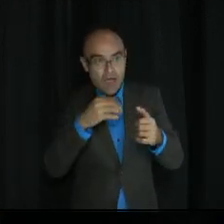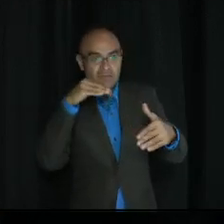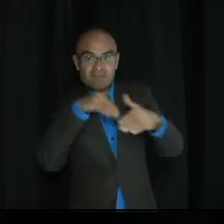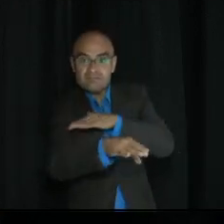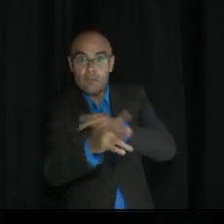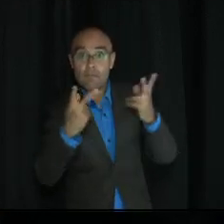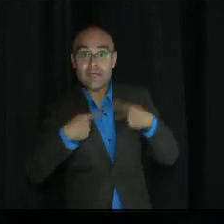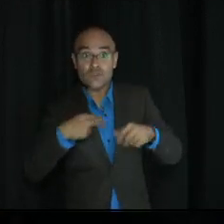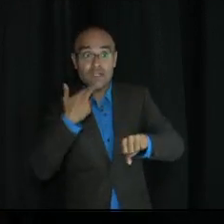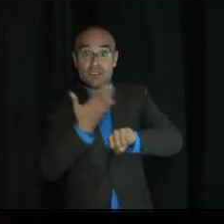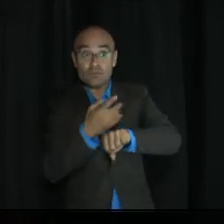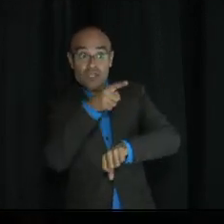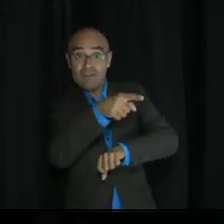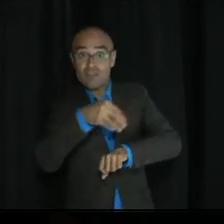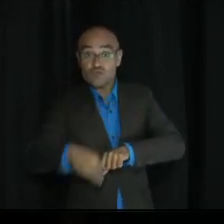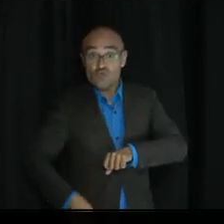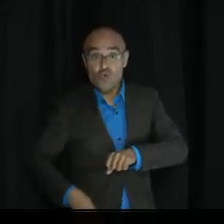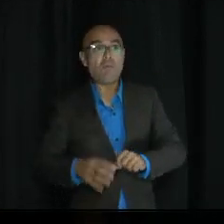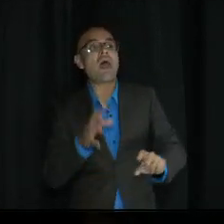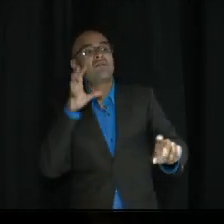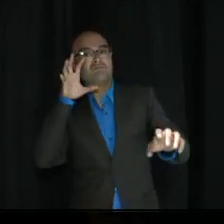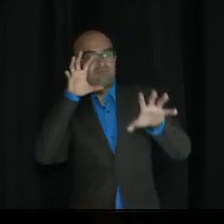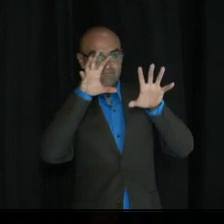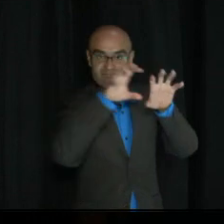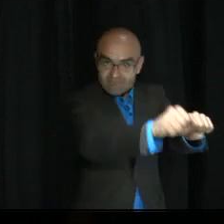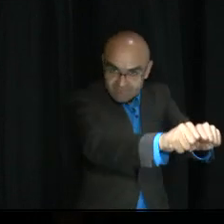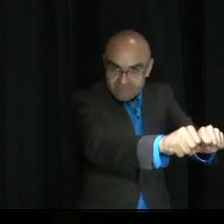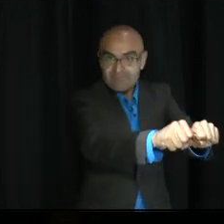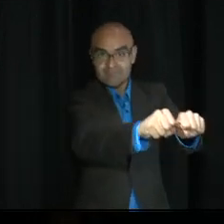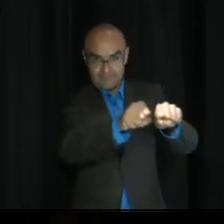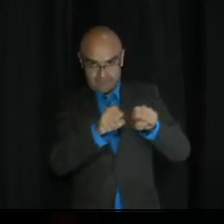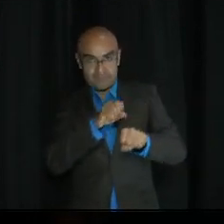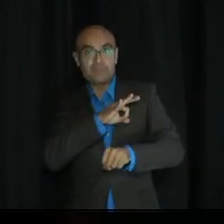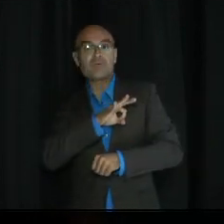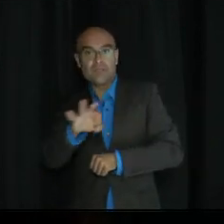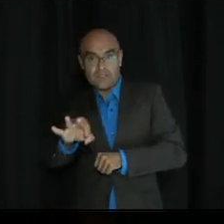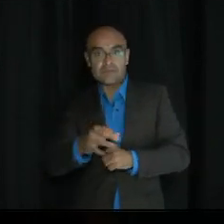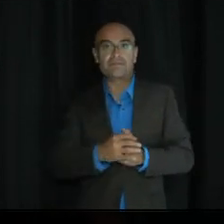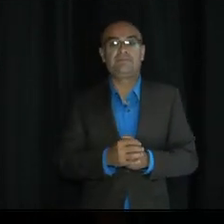de la persona con quien se tenga que pudiera ser la responsable del hecho. Ajá.